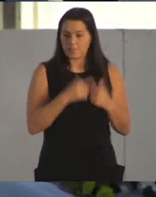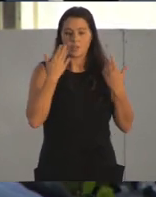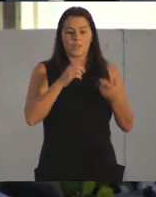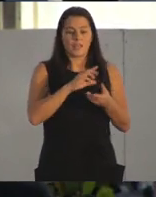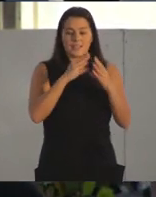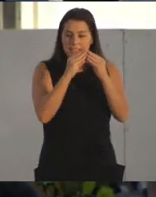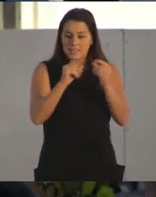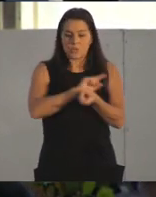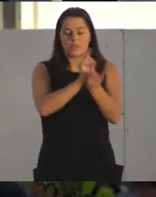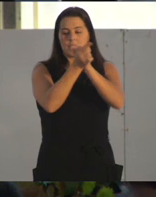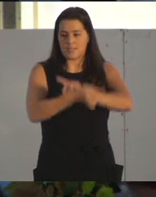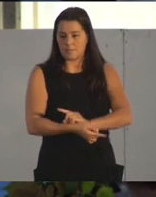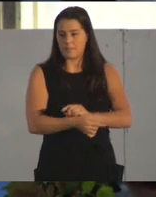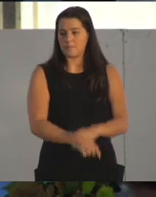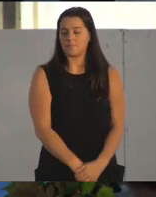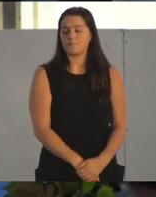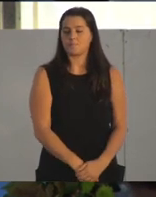de elaborar el plato texturizado.